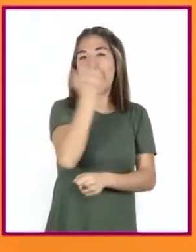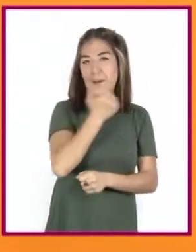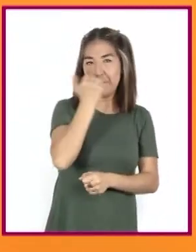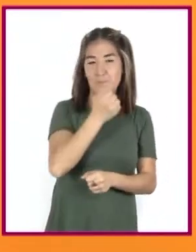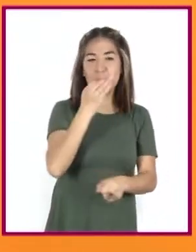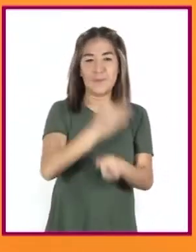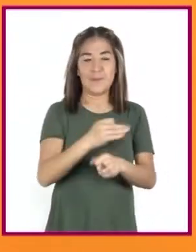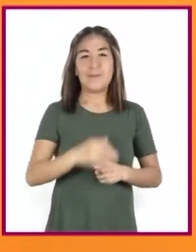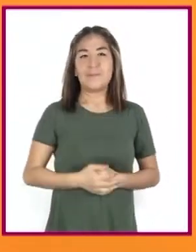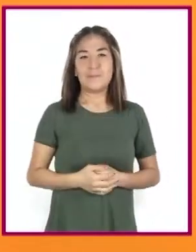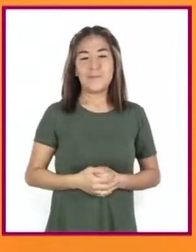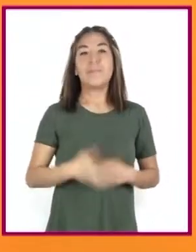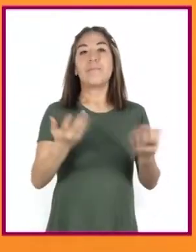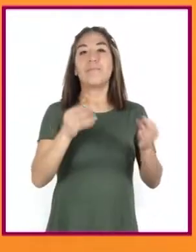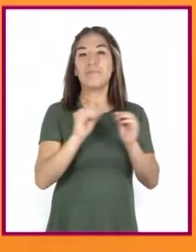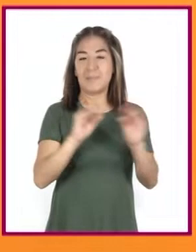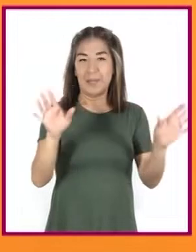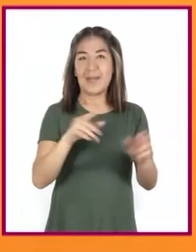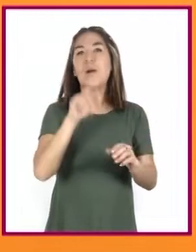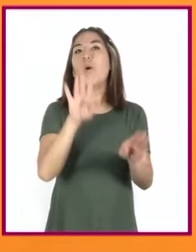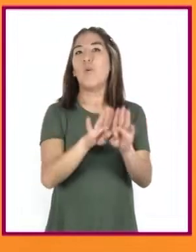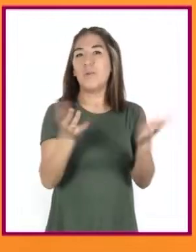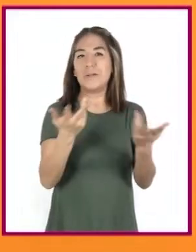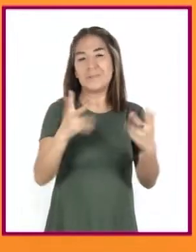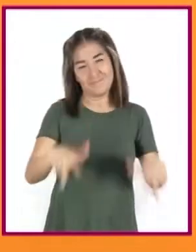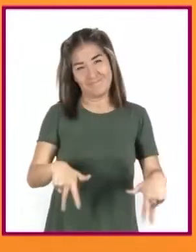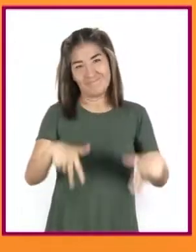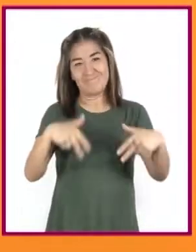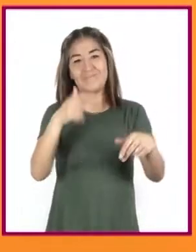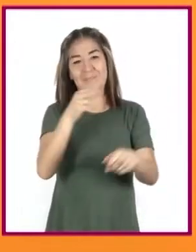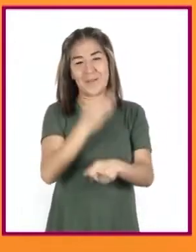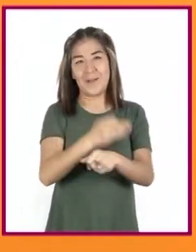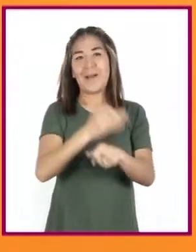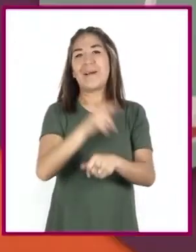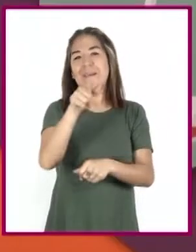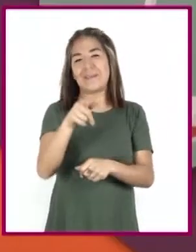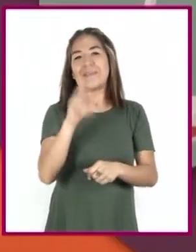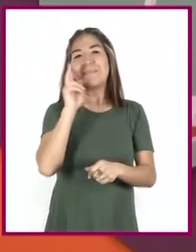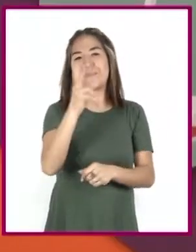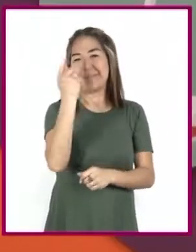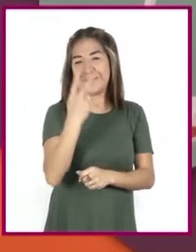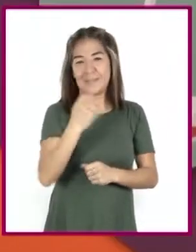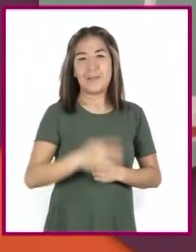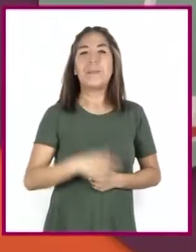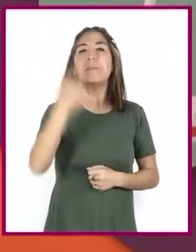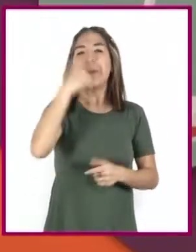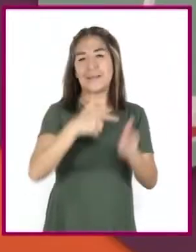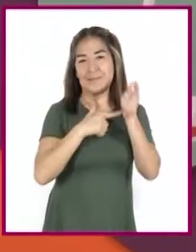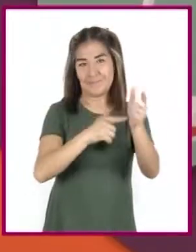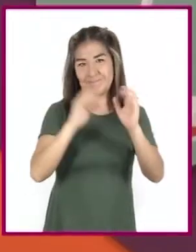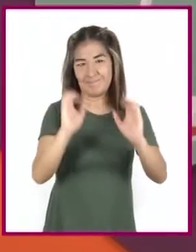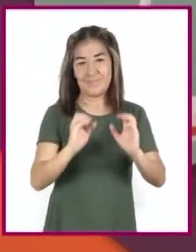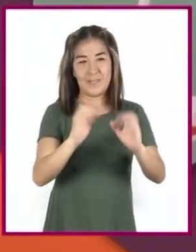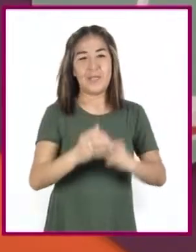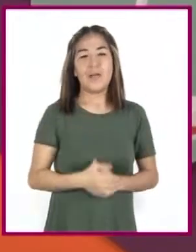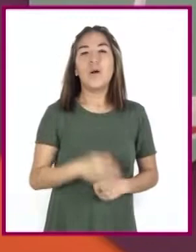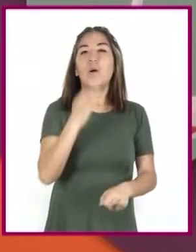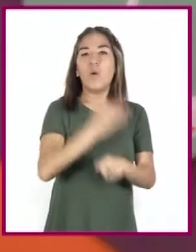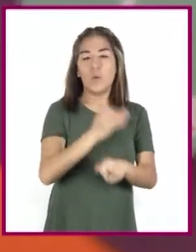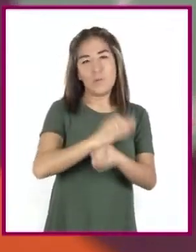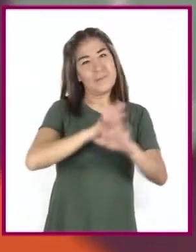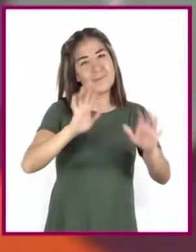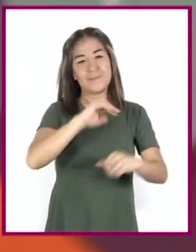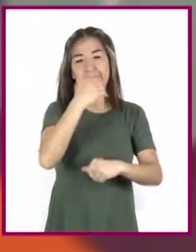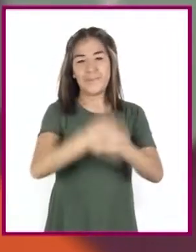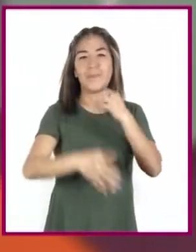alumnos. Claro que de manera virtual, para seguir cuidándonos. Este día terminaremos con el aprendizaje